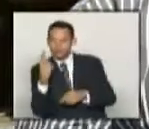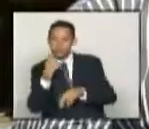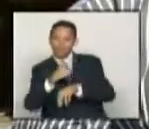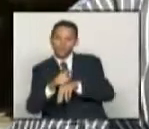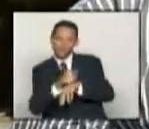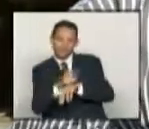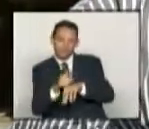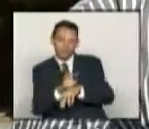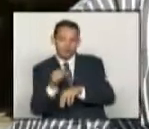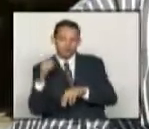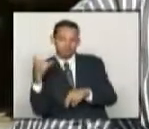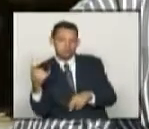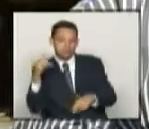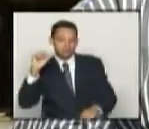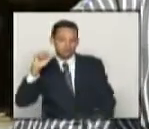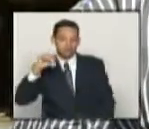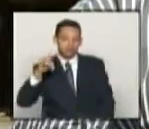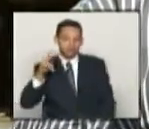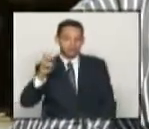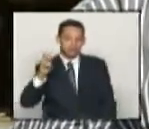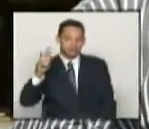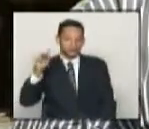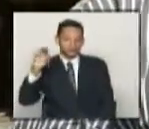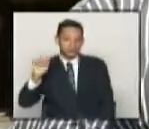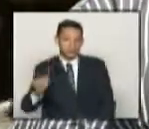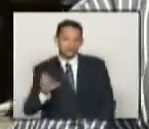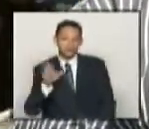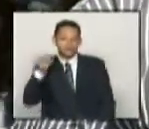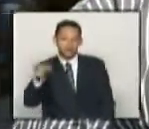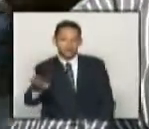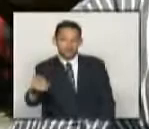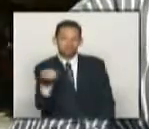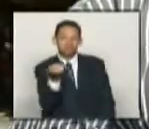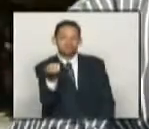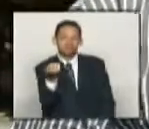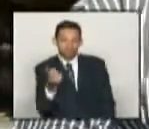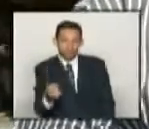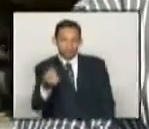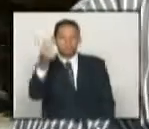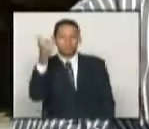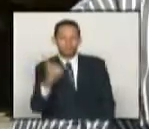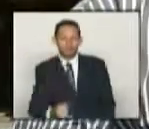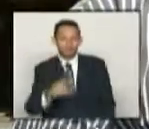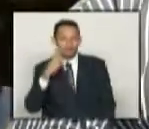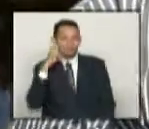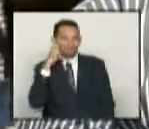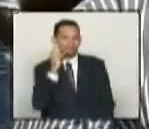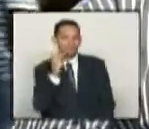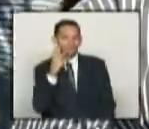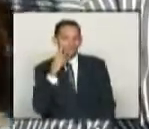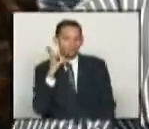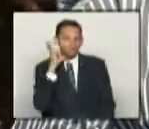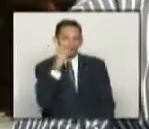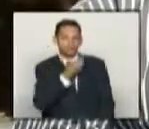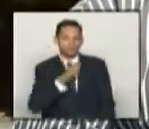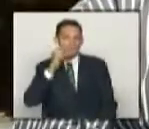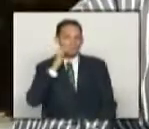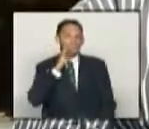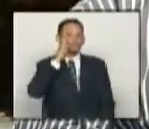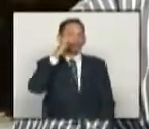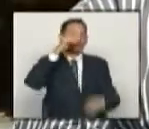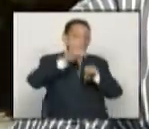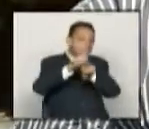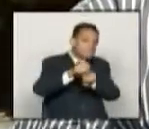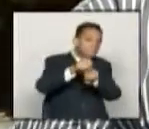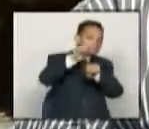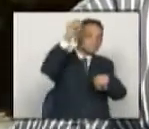de Anserma, o sea que la ubicación estratégica de este territorio hace que nosotros, con una visión futura del desarrollo, hayamos pensado